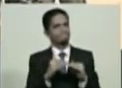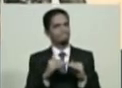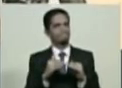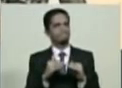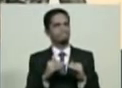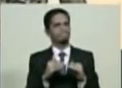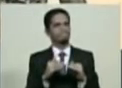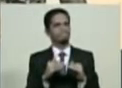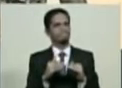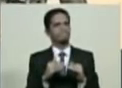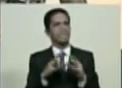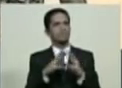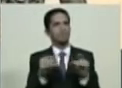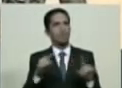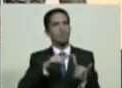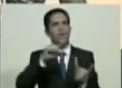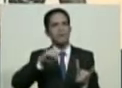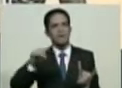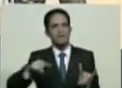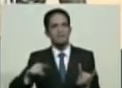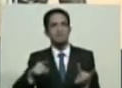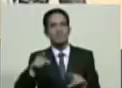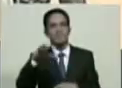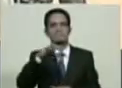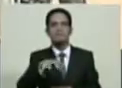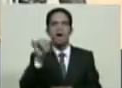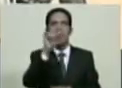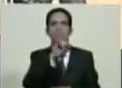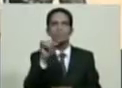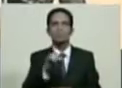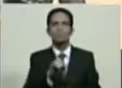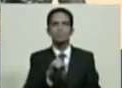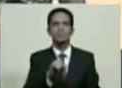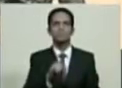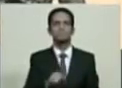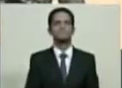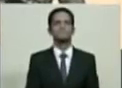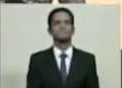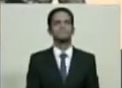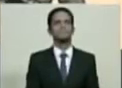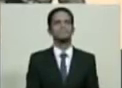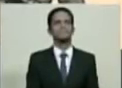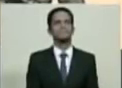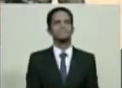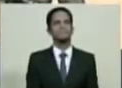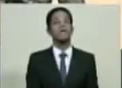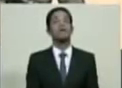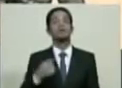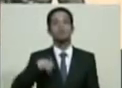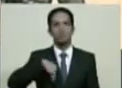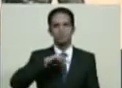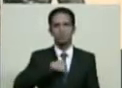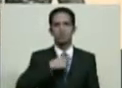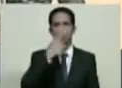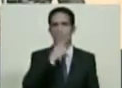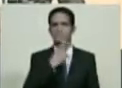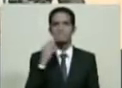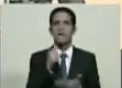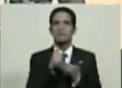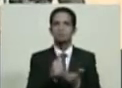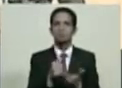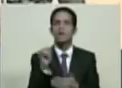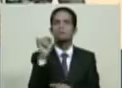la estabilidad en el sistema eléctrico de la región zuliana, los zulianos y los zulianas. Estamos comprometidos con el Zulia para